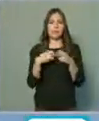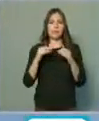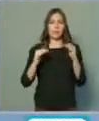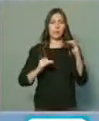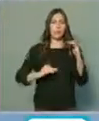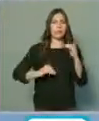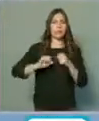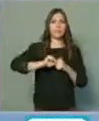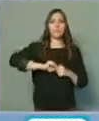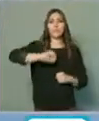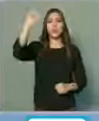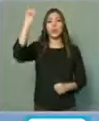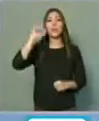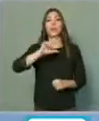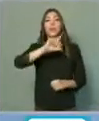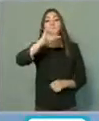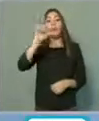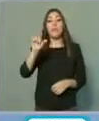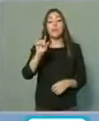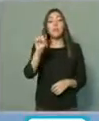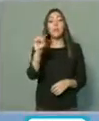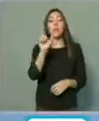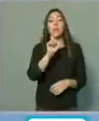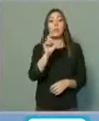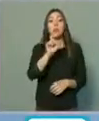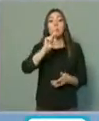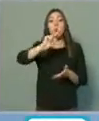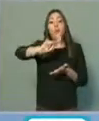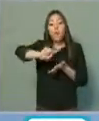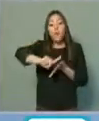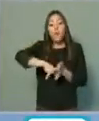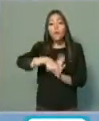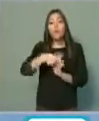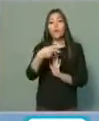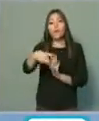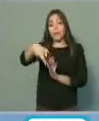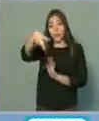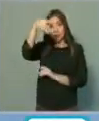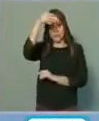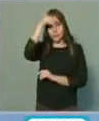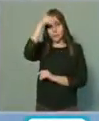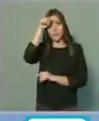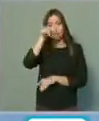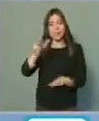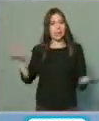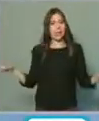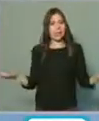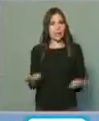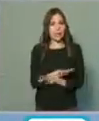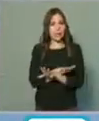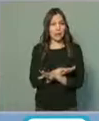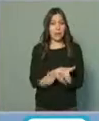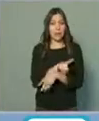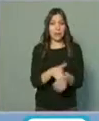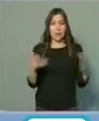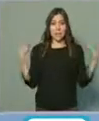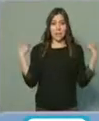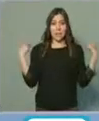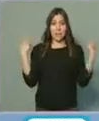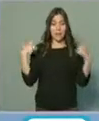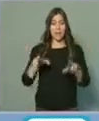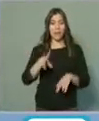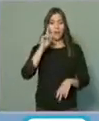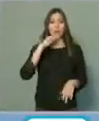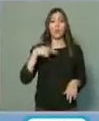disparando y cómo a la hora que generamos un reencuadre de ese aprendizaje cambia. Esta maestra que les decía, la maestra